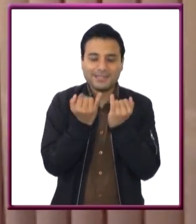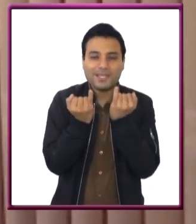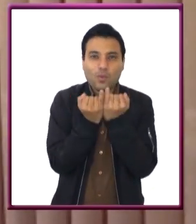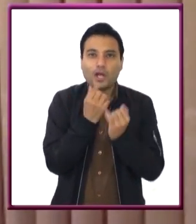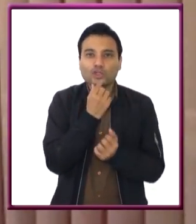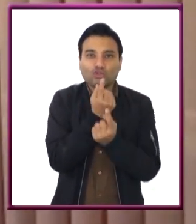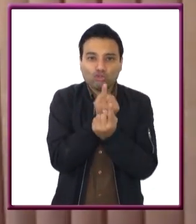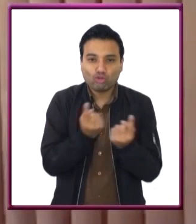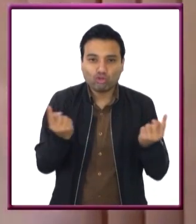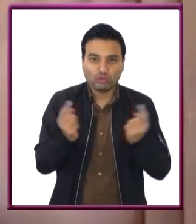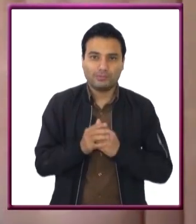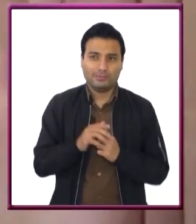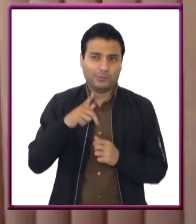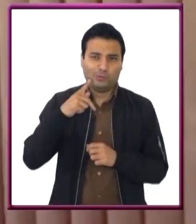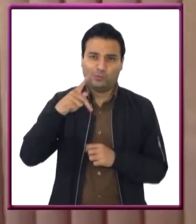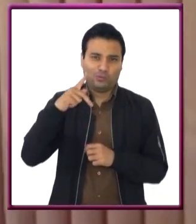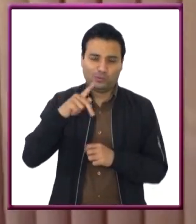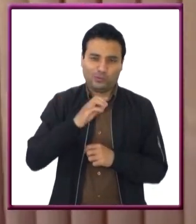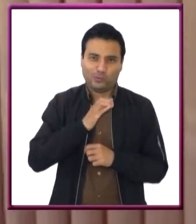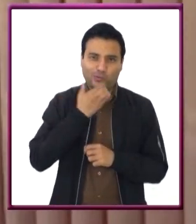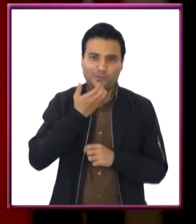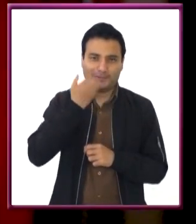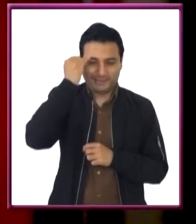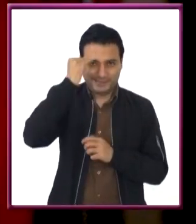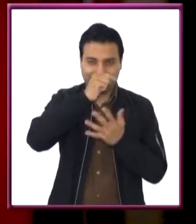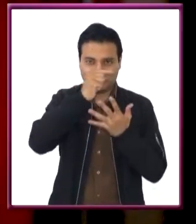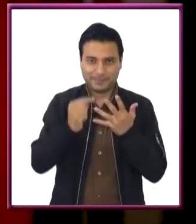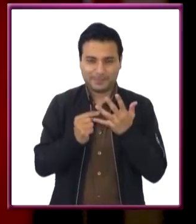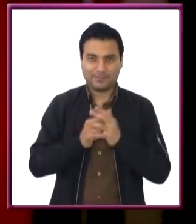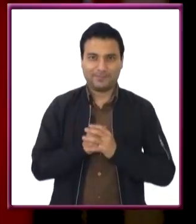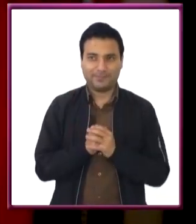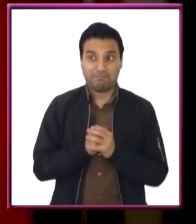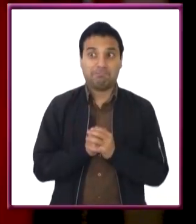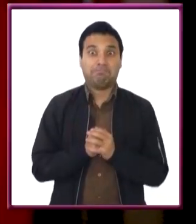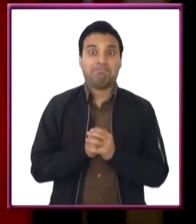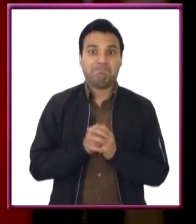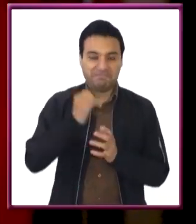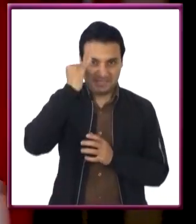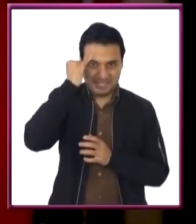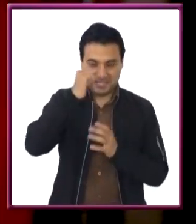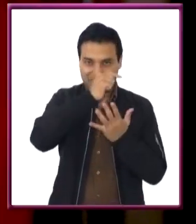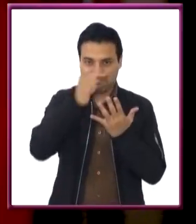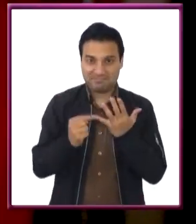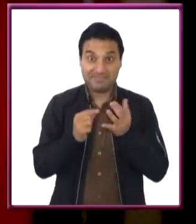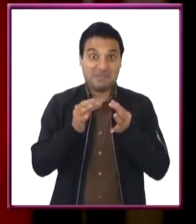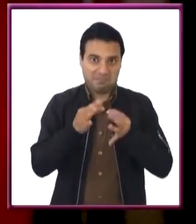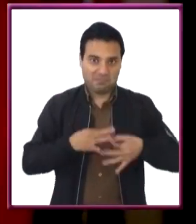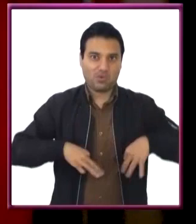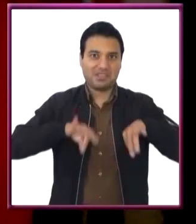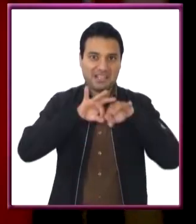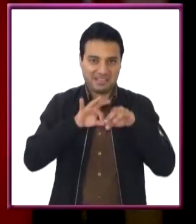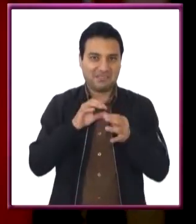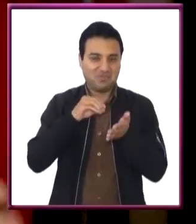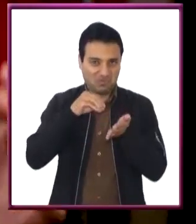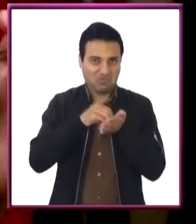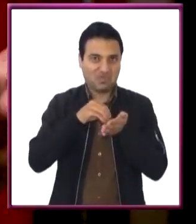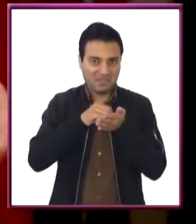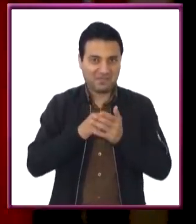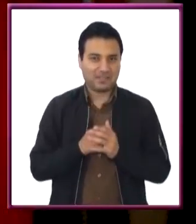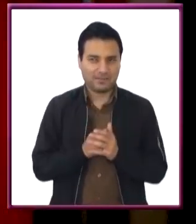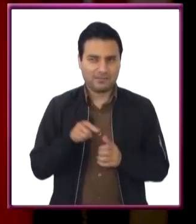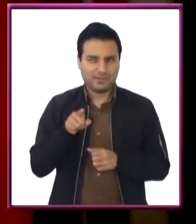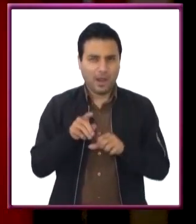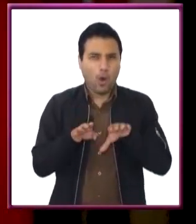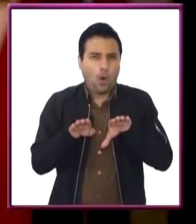vez. Esas son solo algunas de sus aportaciones. Algunas de sus aportaciones y súper relevantes hasta la fecha, ¿no? Cómo